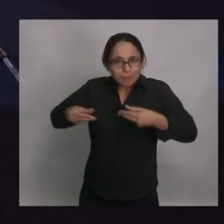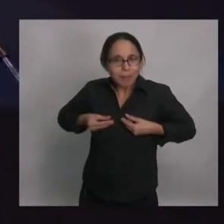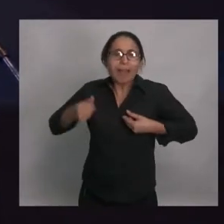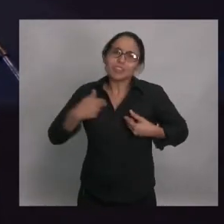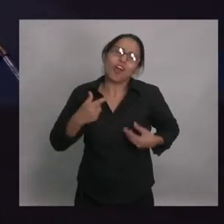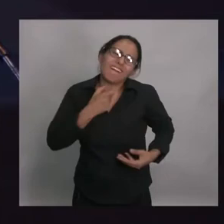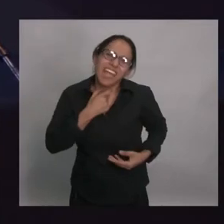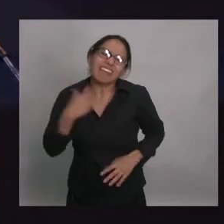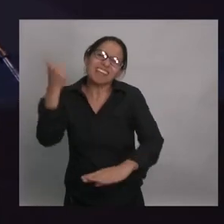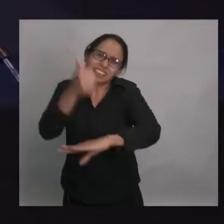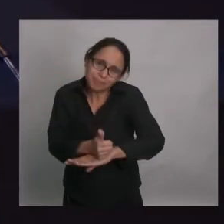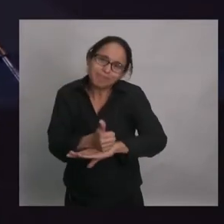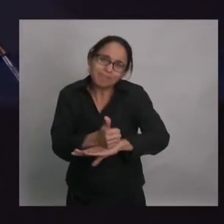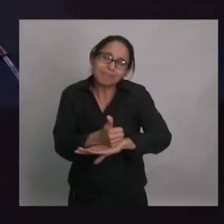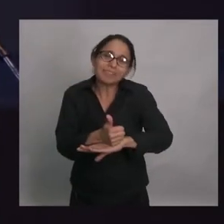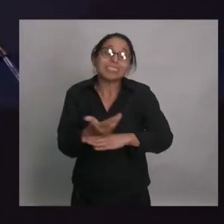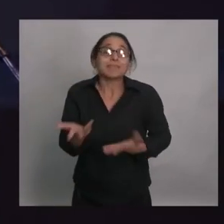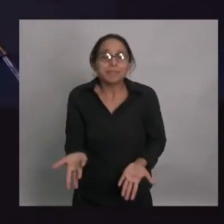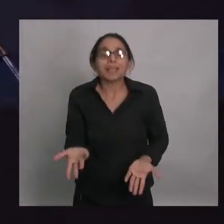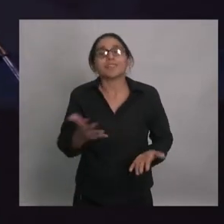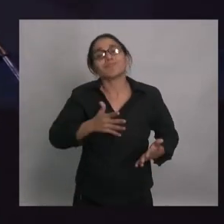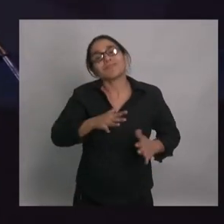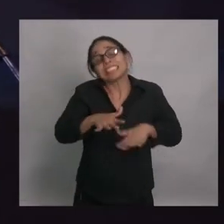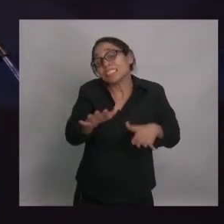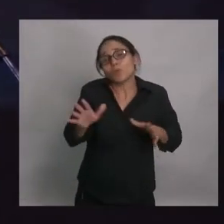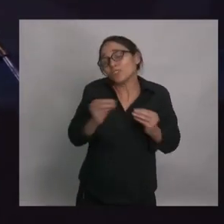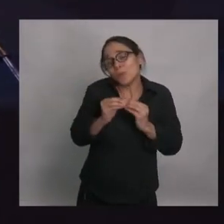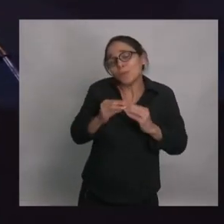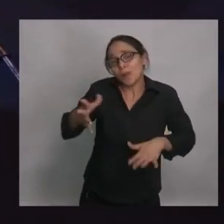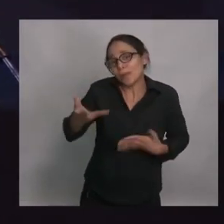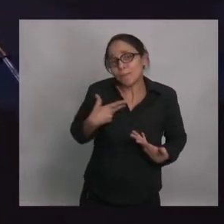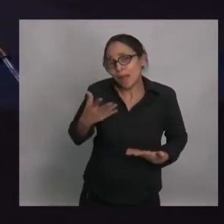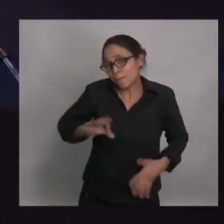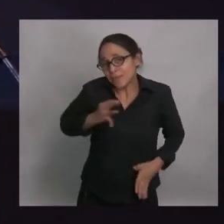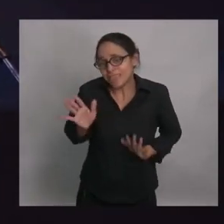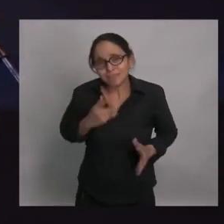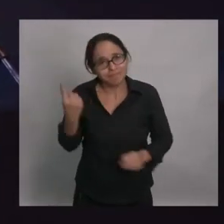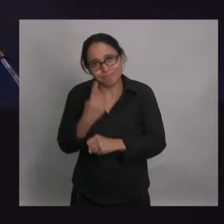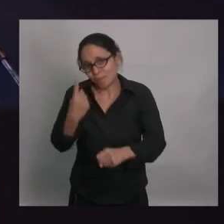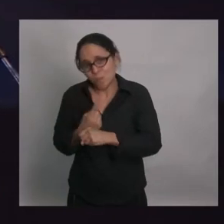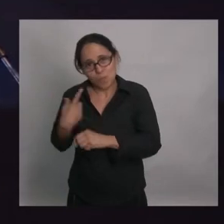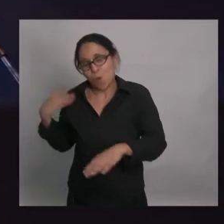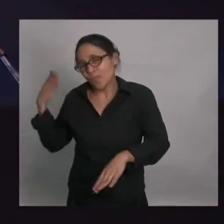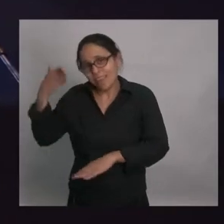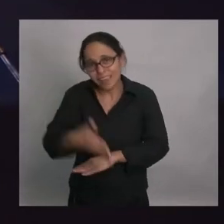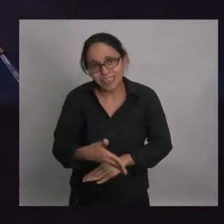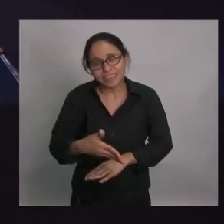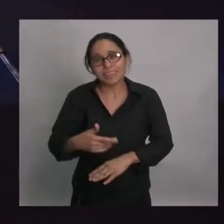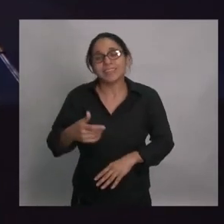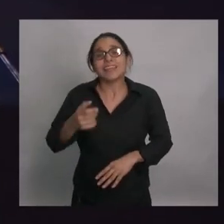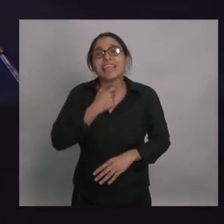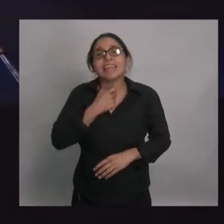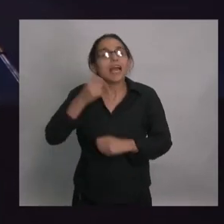ustedes para recibirlo pero circunstancias de la vida me han impedido hacerlo solo he querido enviarle unas breves